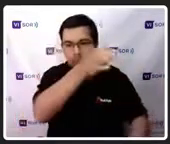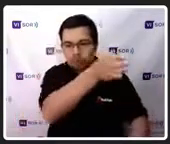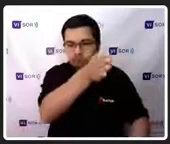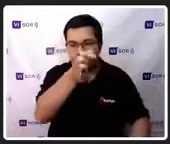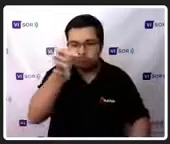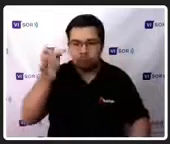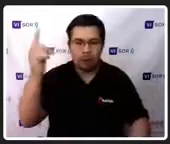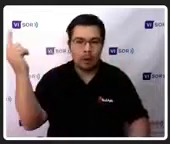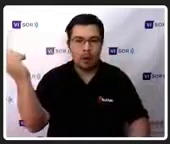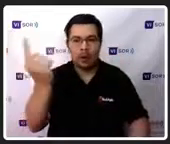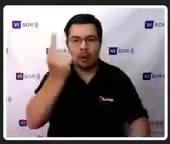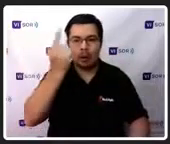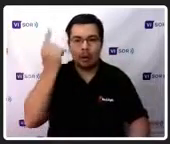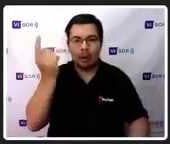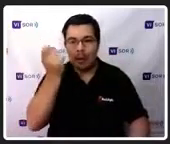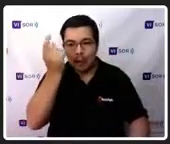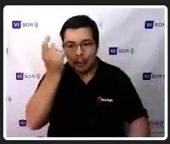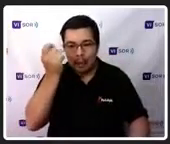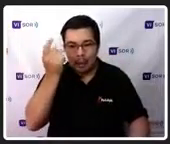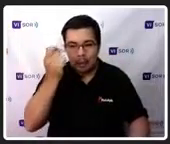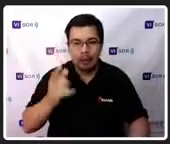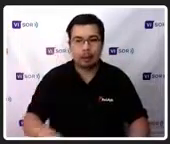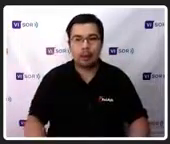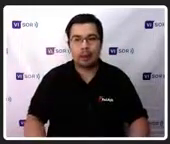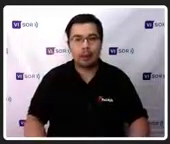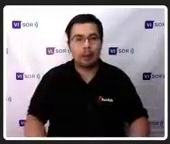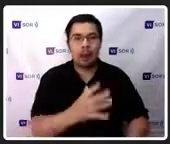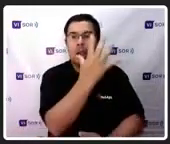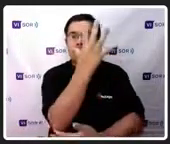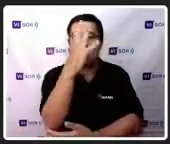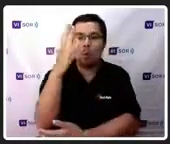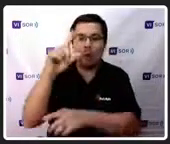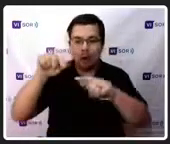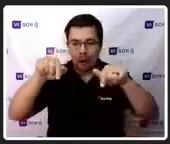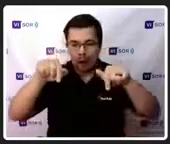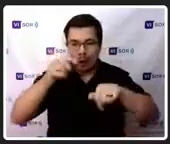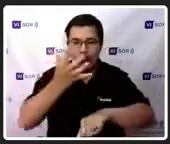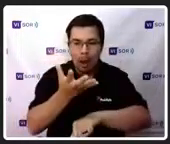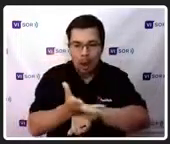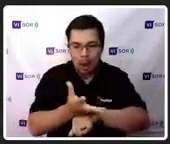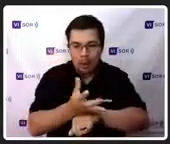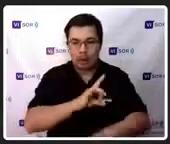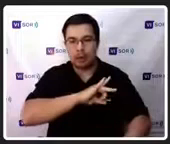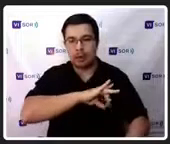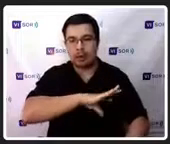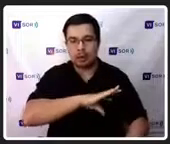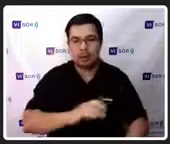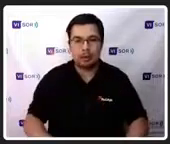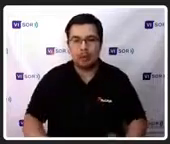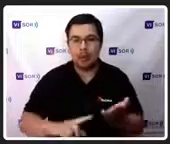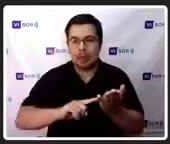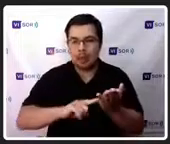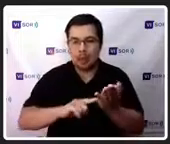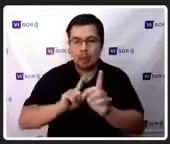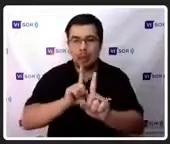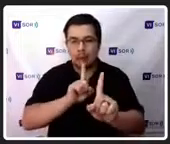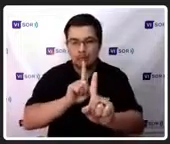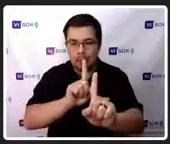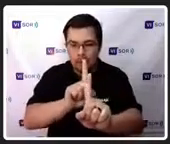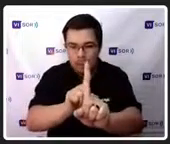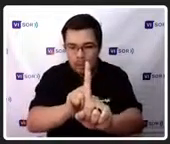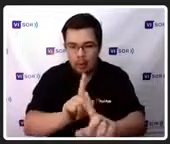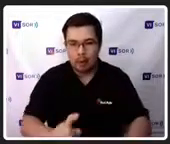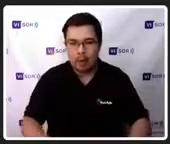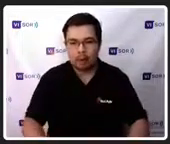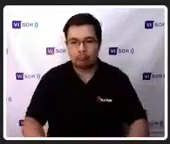destinos y atractivos que hay en Chile, que hay a nivel internacional, técnicas de guiado, porque efectivamente una de las funciones